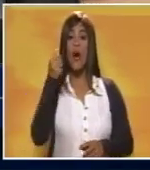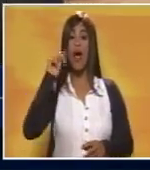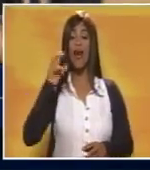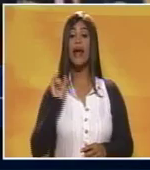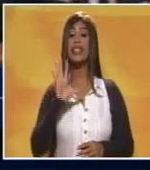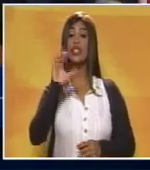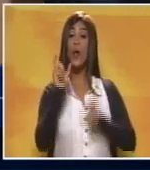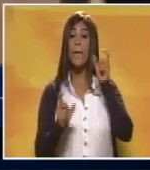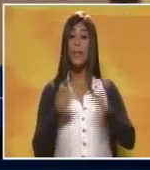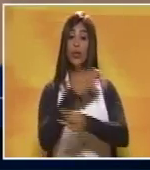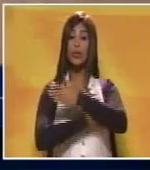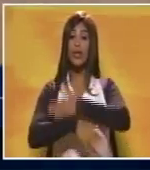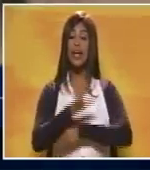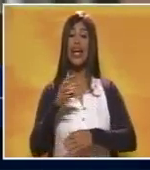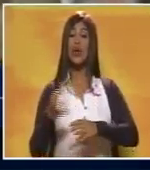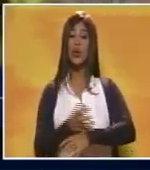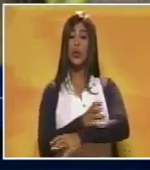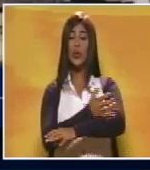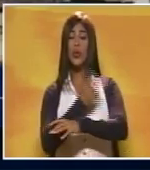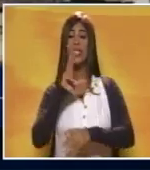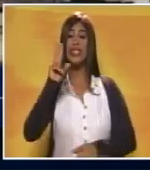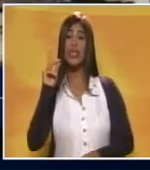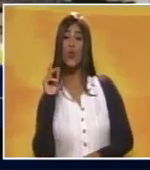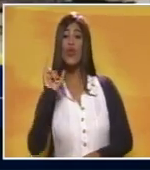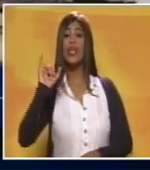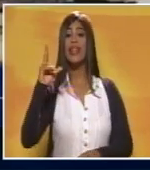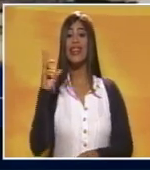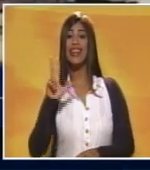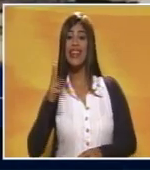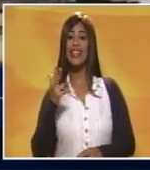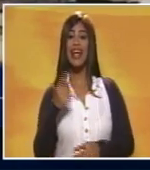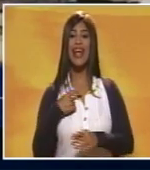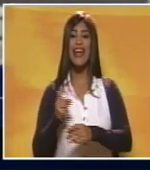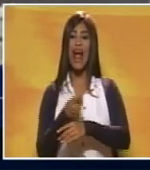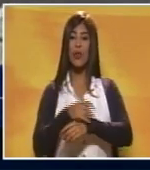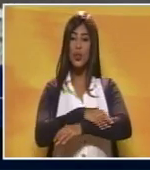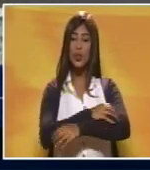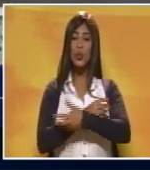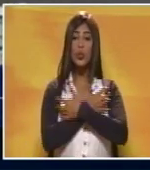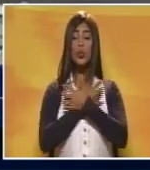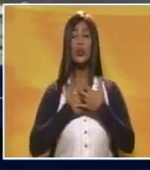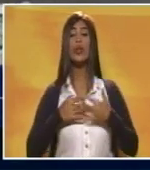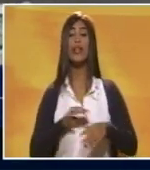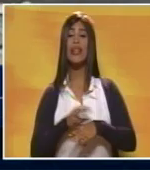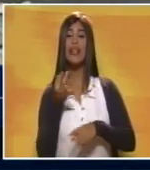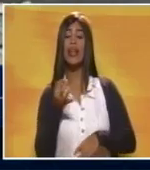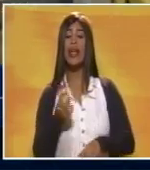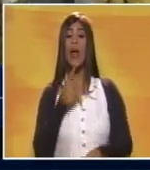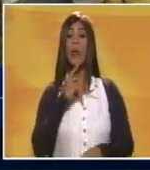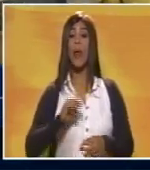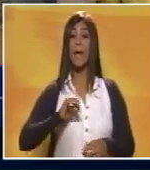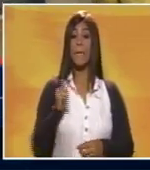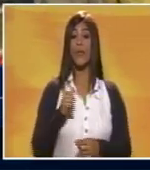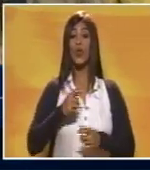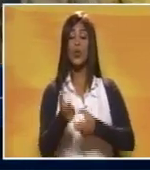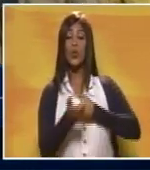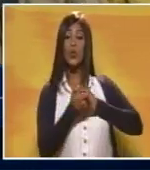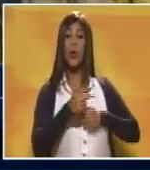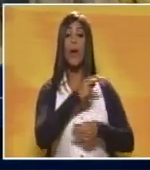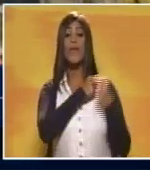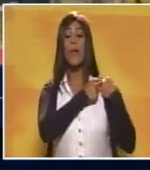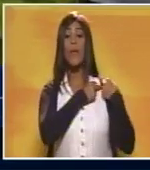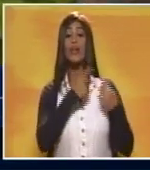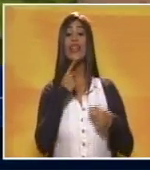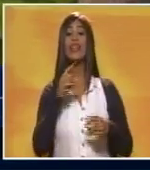heridas con quemaduras de segundo y tercer grado en condición crítica. Las autoridades aseguraron que el estruendo